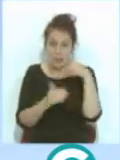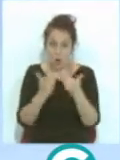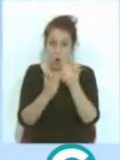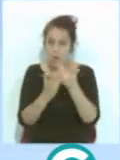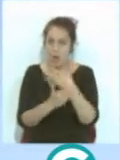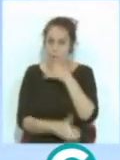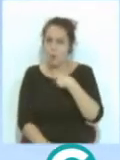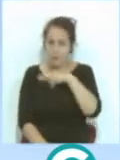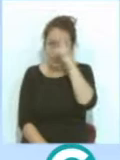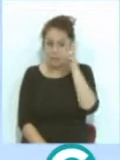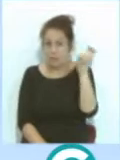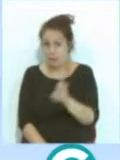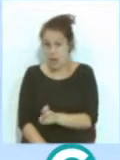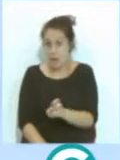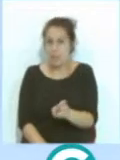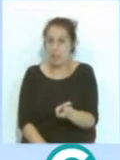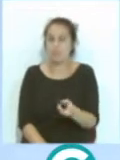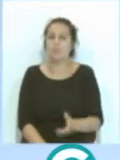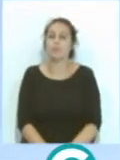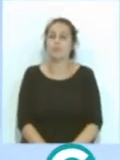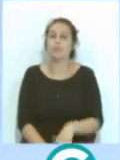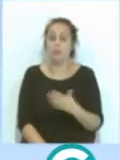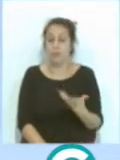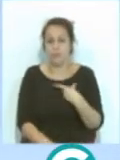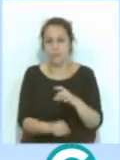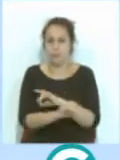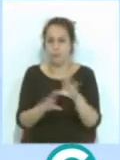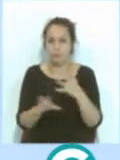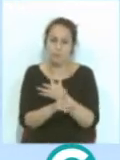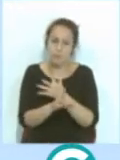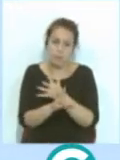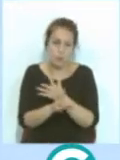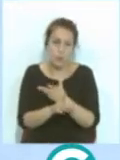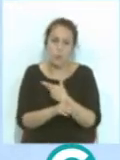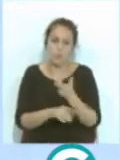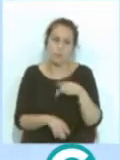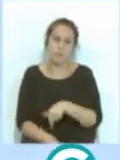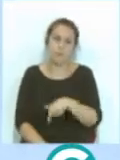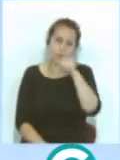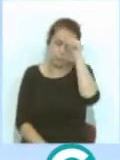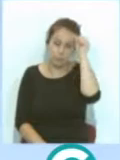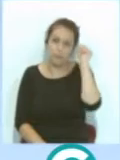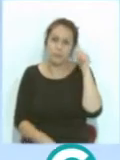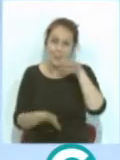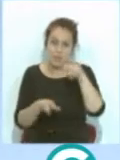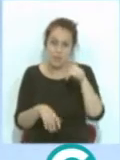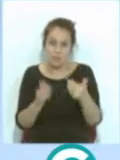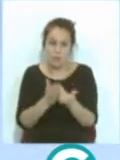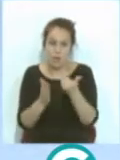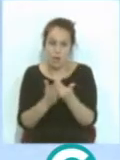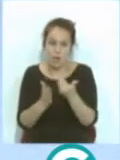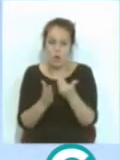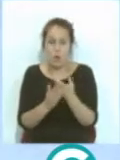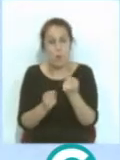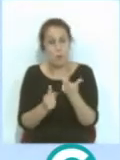visita del Madrid frente al Cádiz, y está claro que los jugadores del conjunto Álvaro Cervera estos días habrán